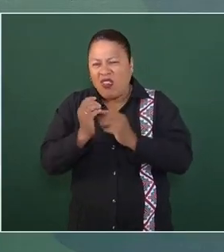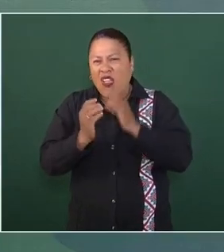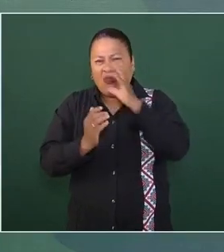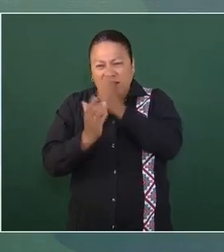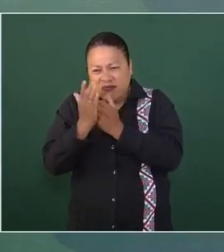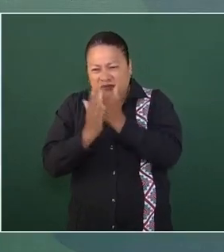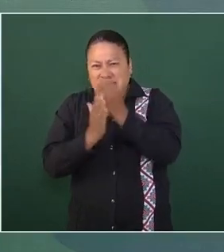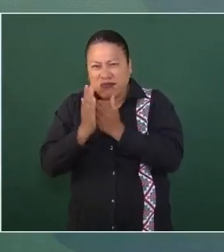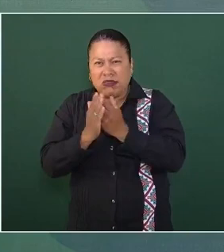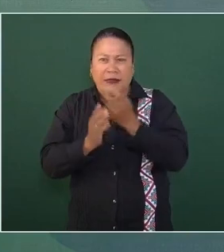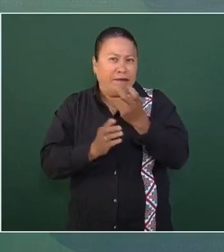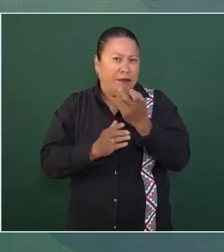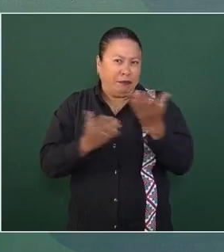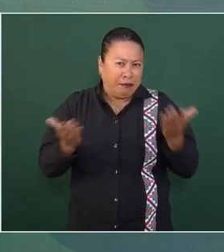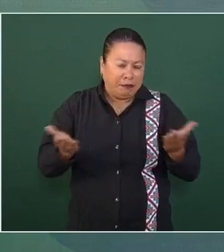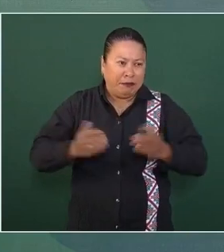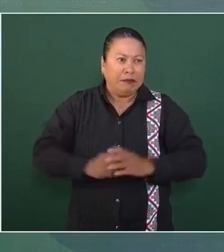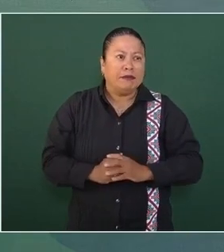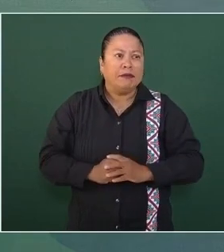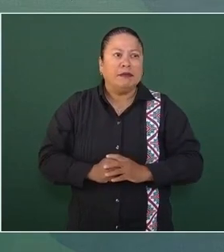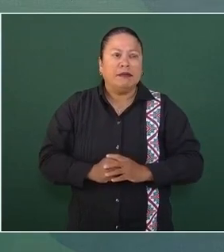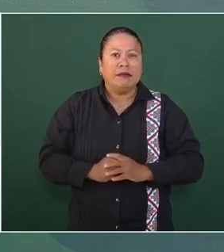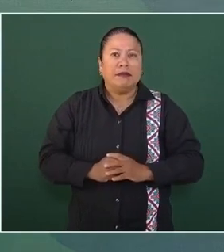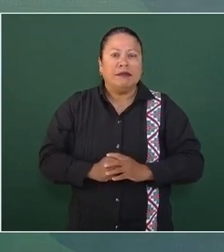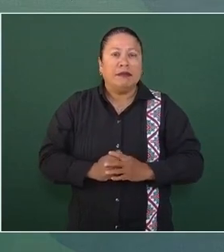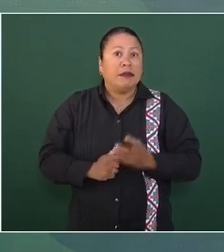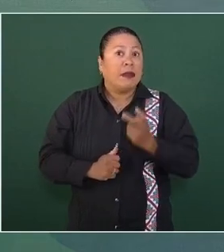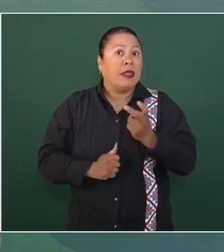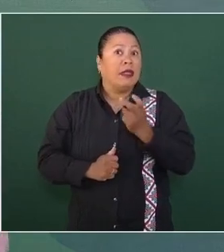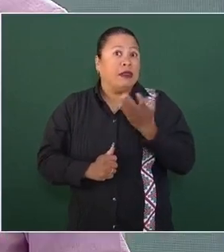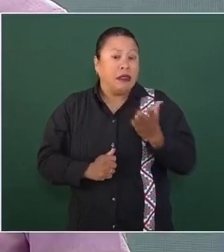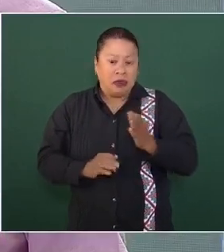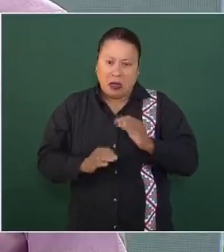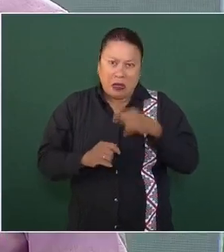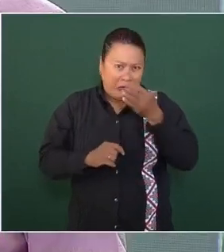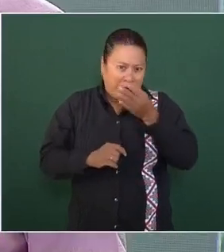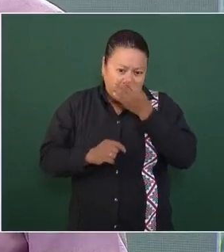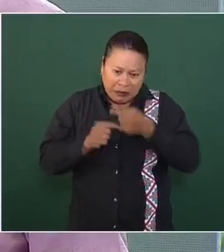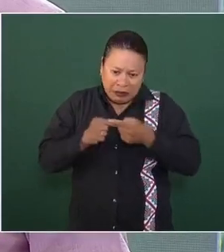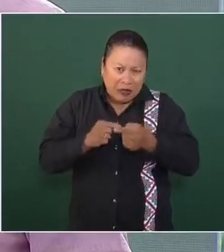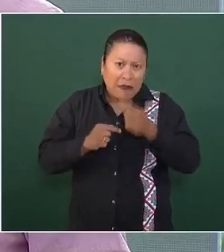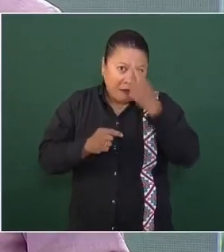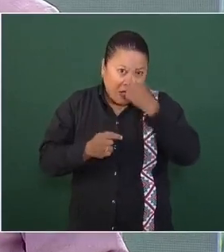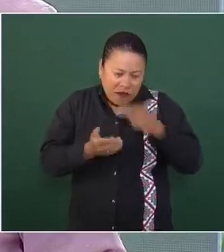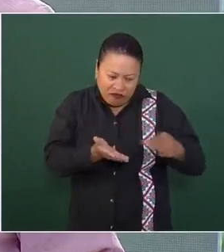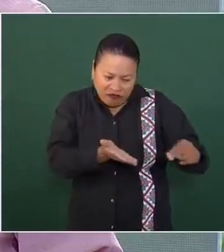ya está por firmarse este acuerdo